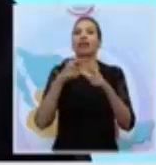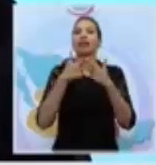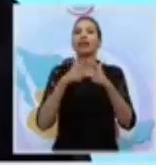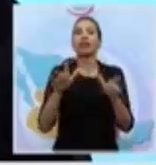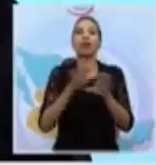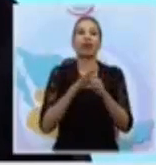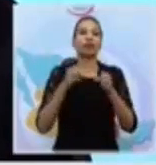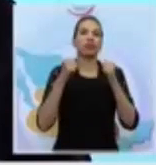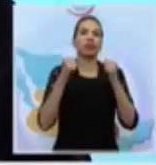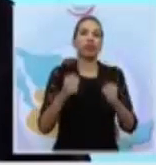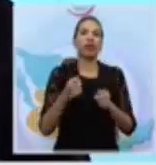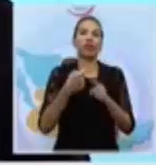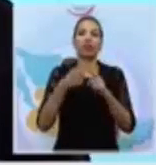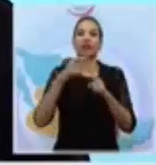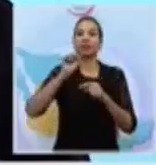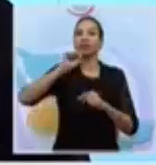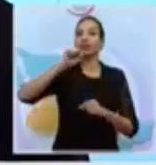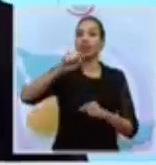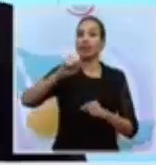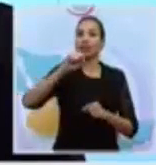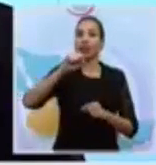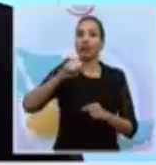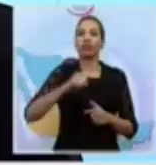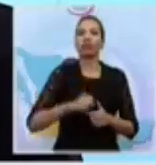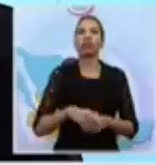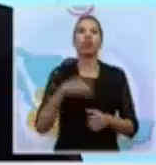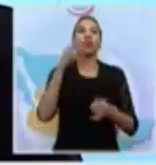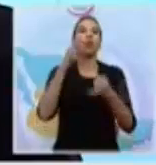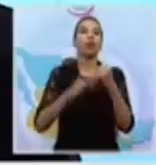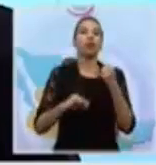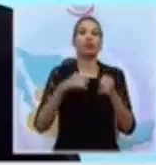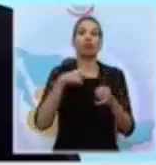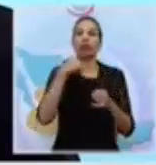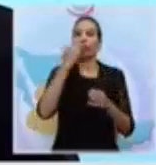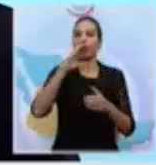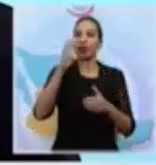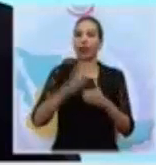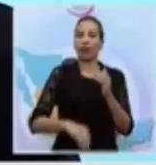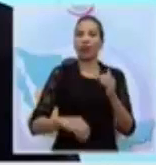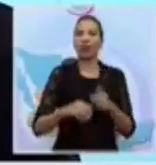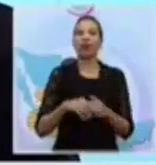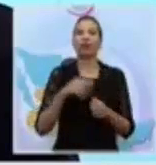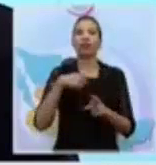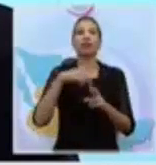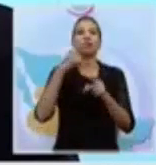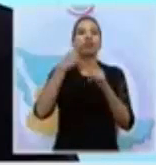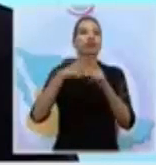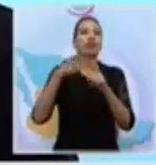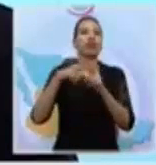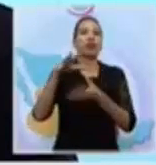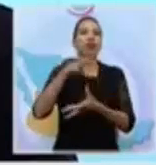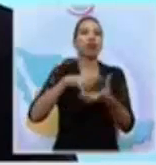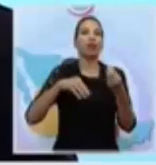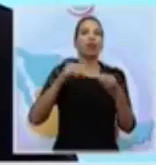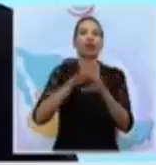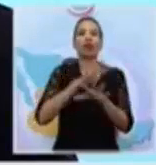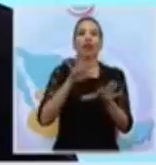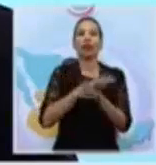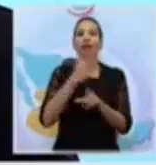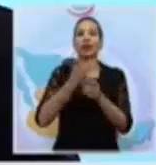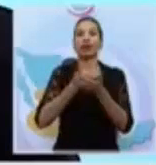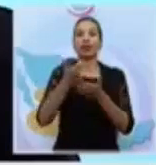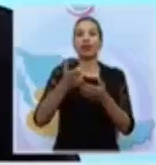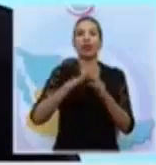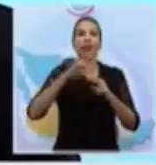fortalecer los sindicatos. Por último, ya voy a terminar, Respecto de las transferencias monetarias a